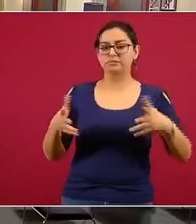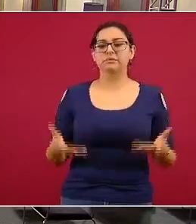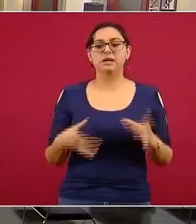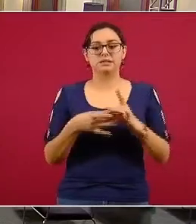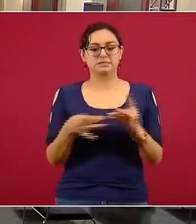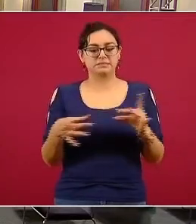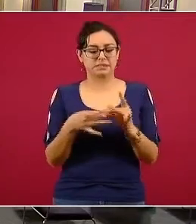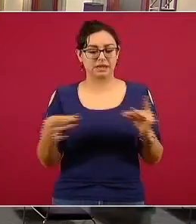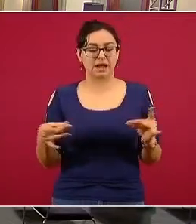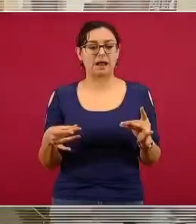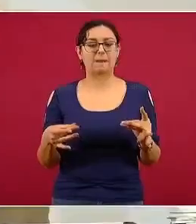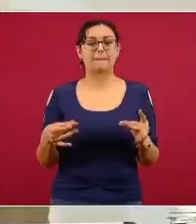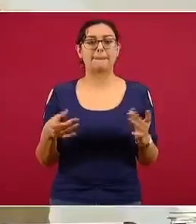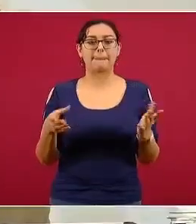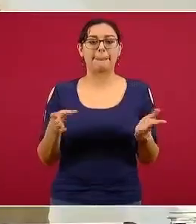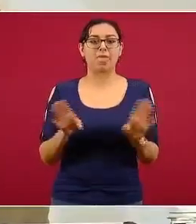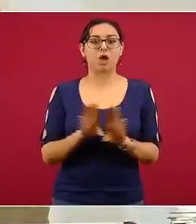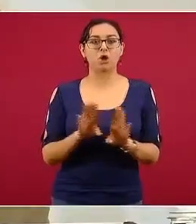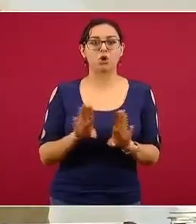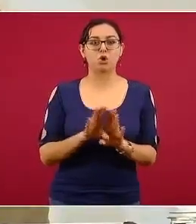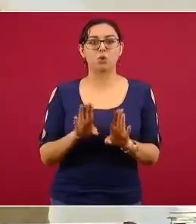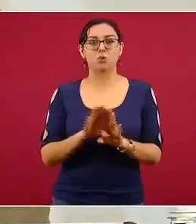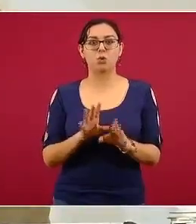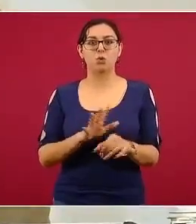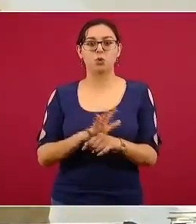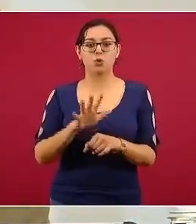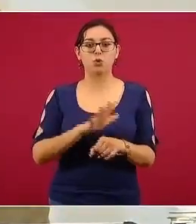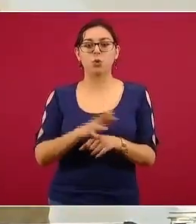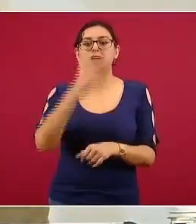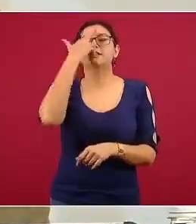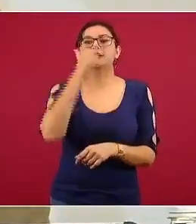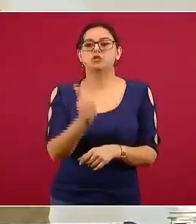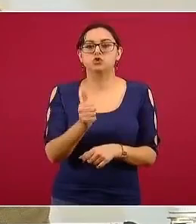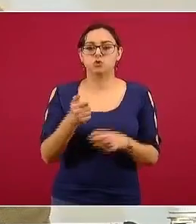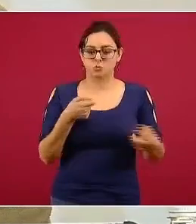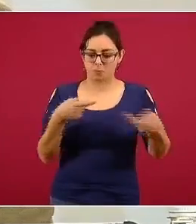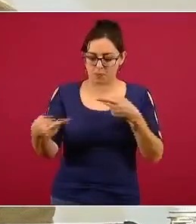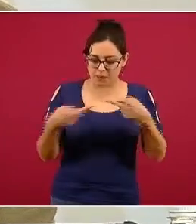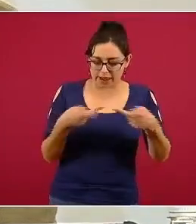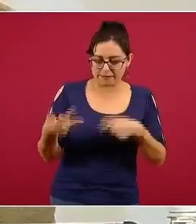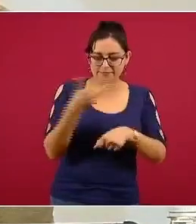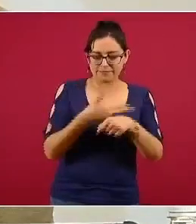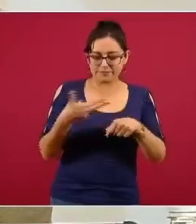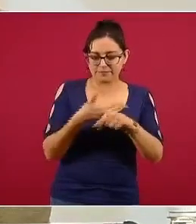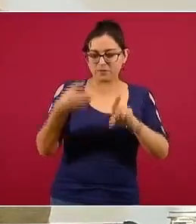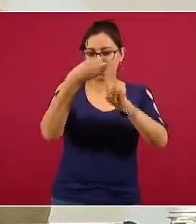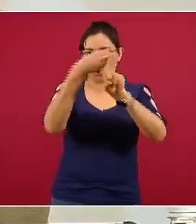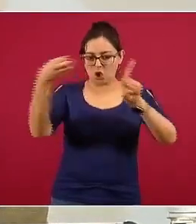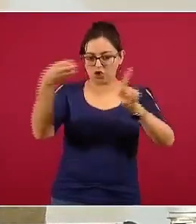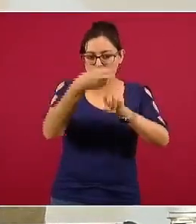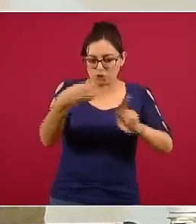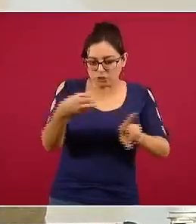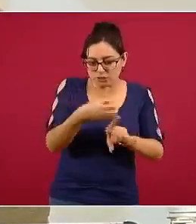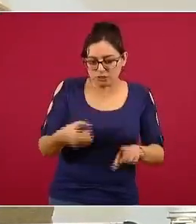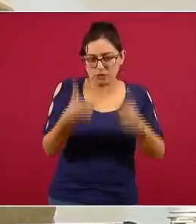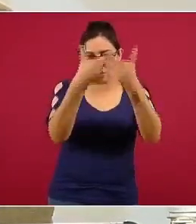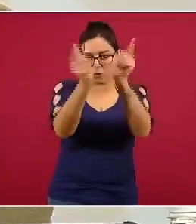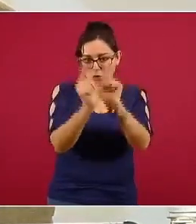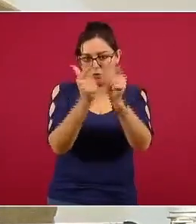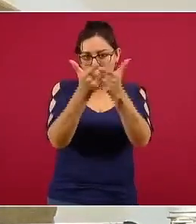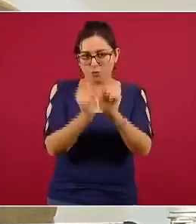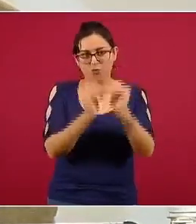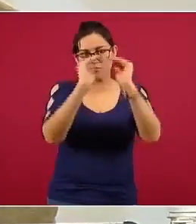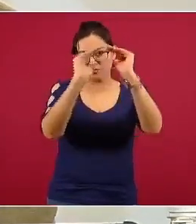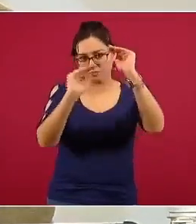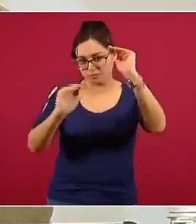y se justifique los componentes técnicos científicos por los que se definió la priorización de empezar